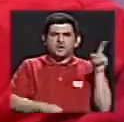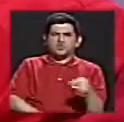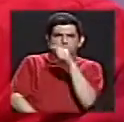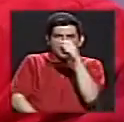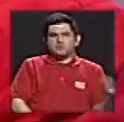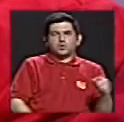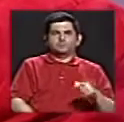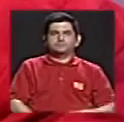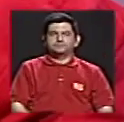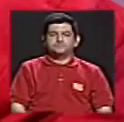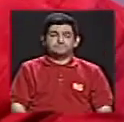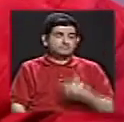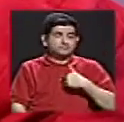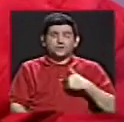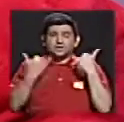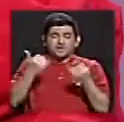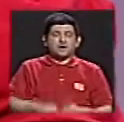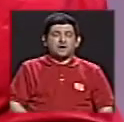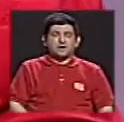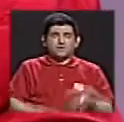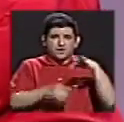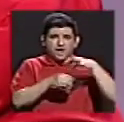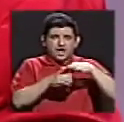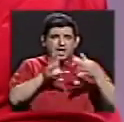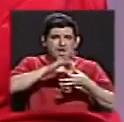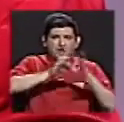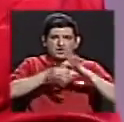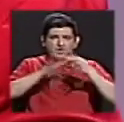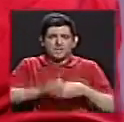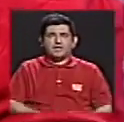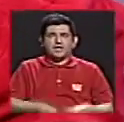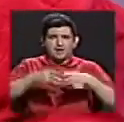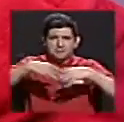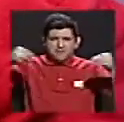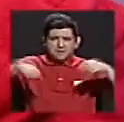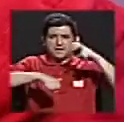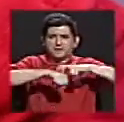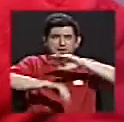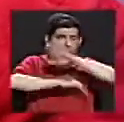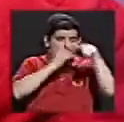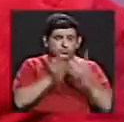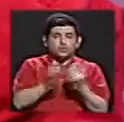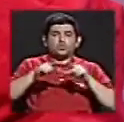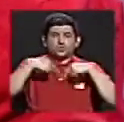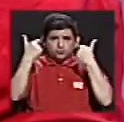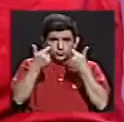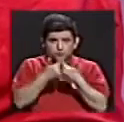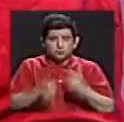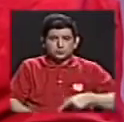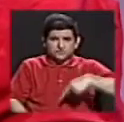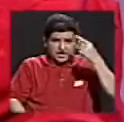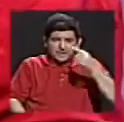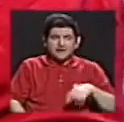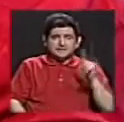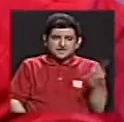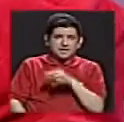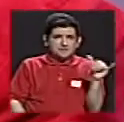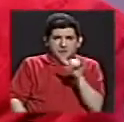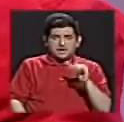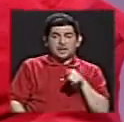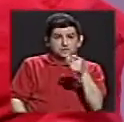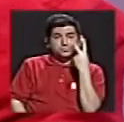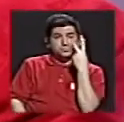clausuró. Entonces no tenemos agrocadena de plátano, no tenemos agrocadena de papa, no tenemos agrocadenas, todas las agrocadenas, las gerencias están a punto de desaparecer también.